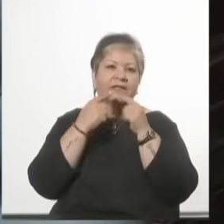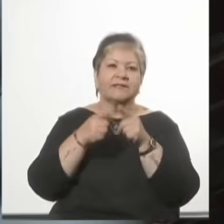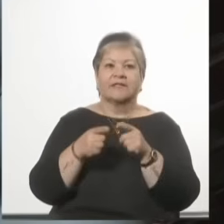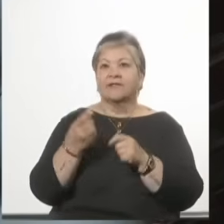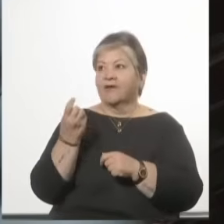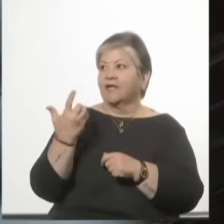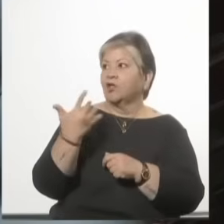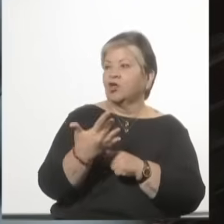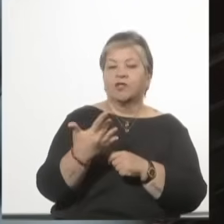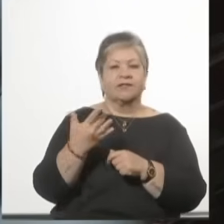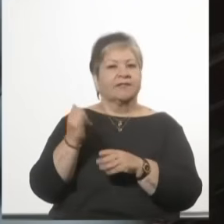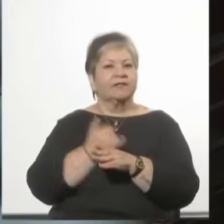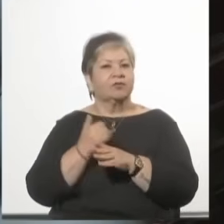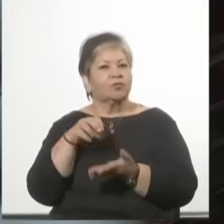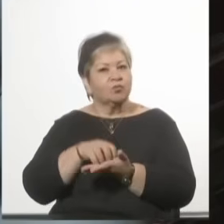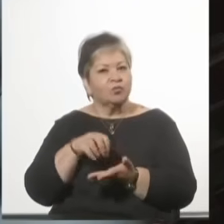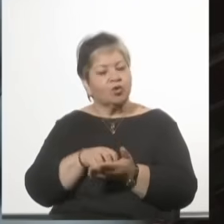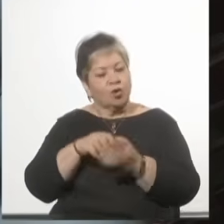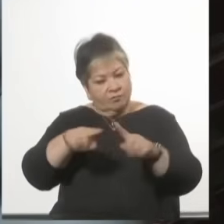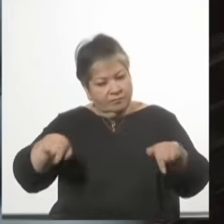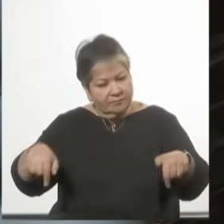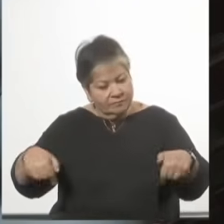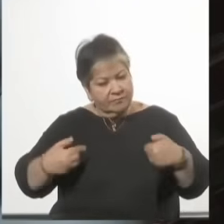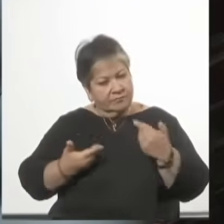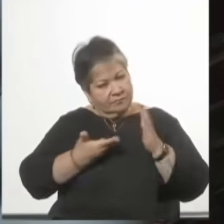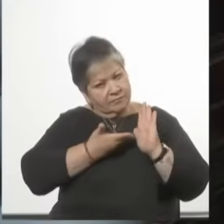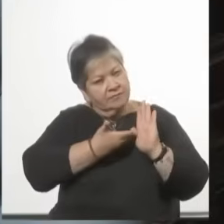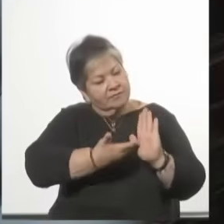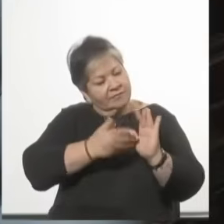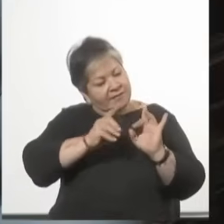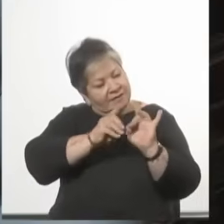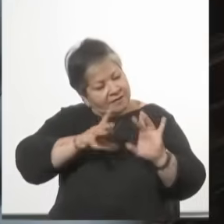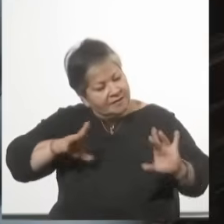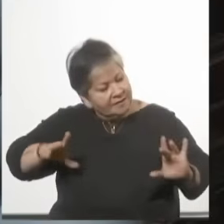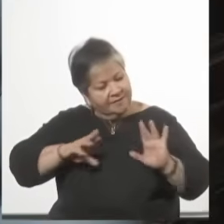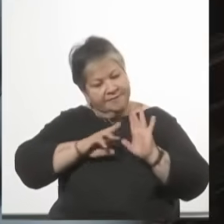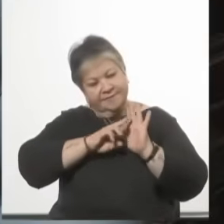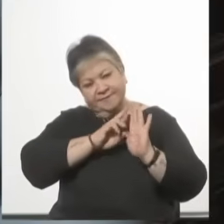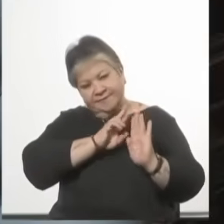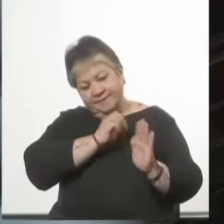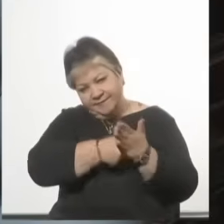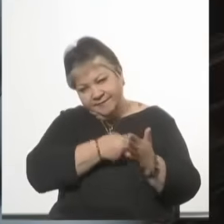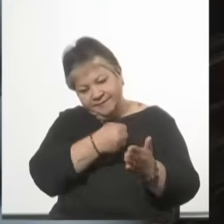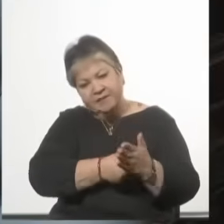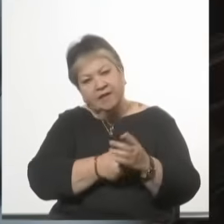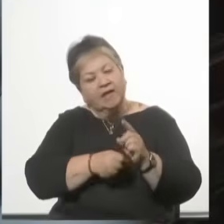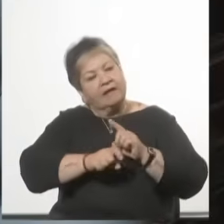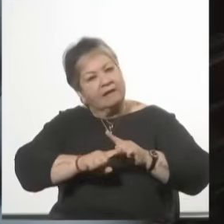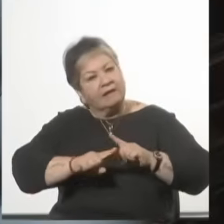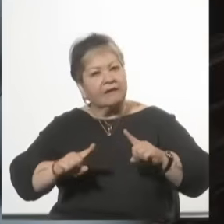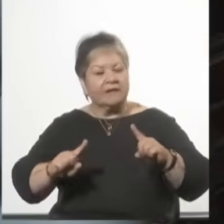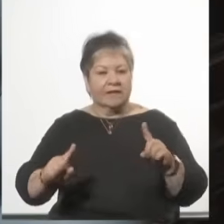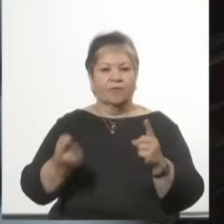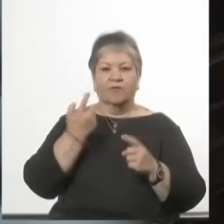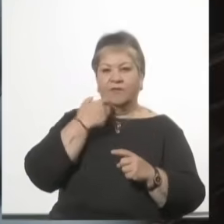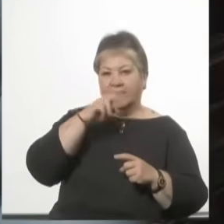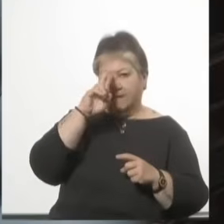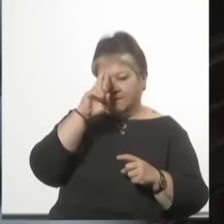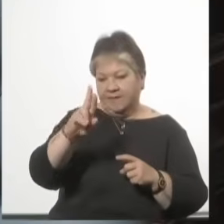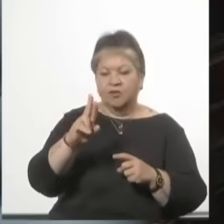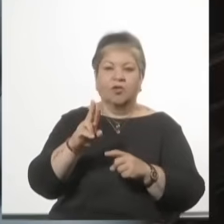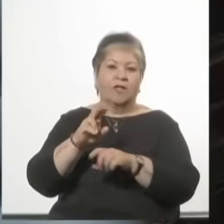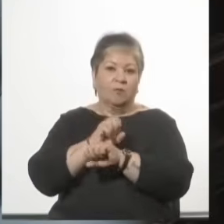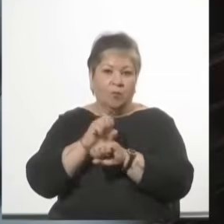valor institucional que representa este ámbito profundamente democrático, mucho menos menoscabar su fundamental y necesario rol de